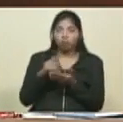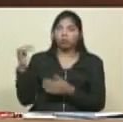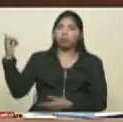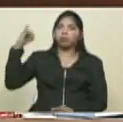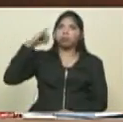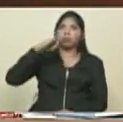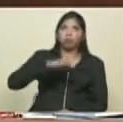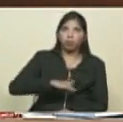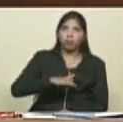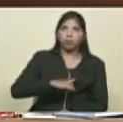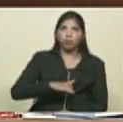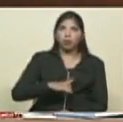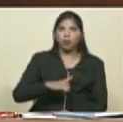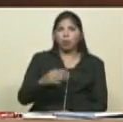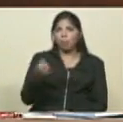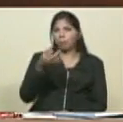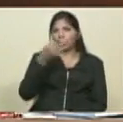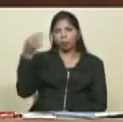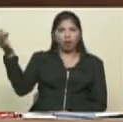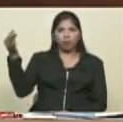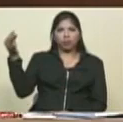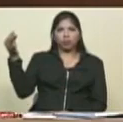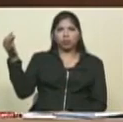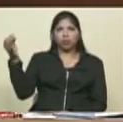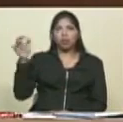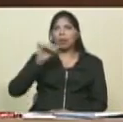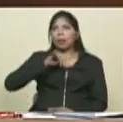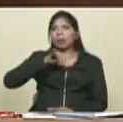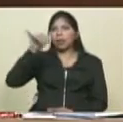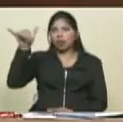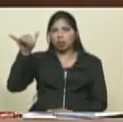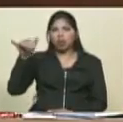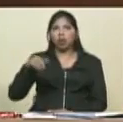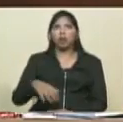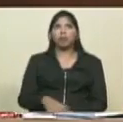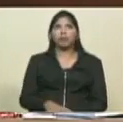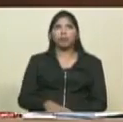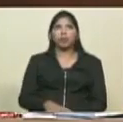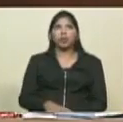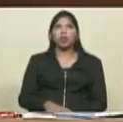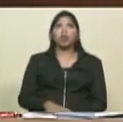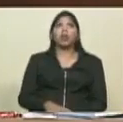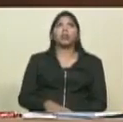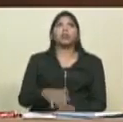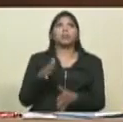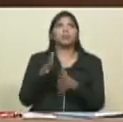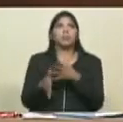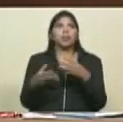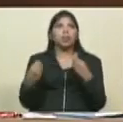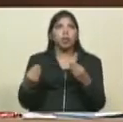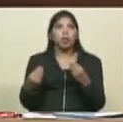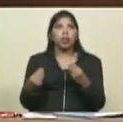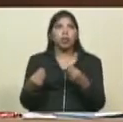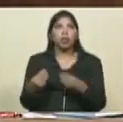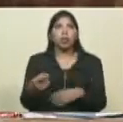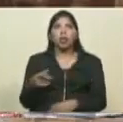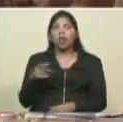una fructífera y constructiva gira a favor de nuestro pueblo, a favor de Venezuela.